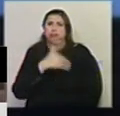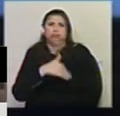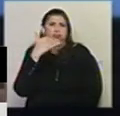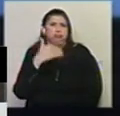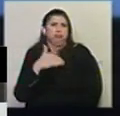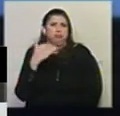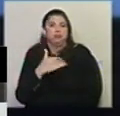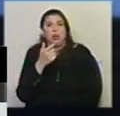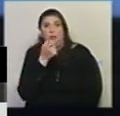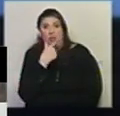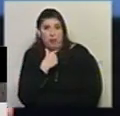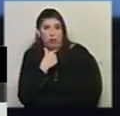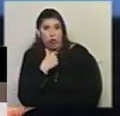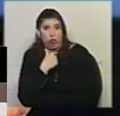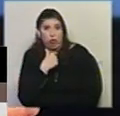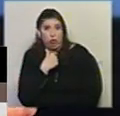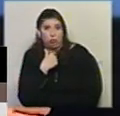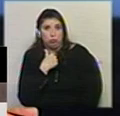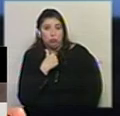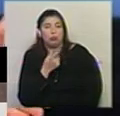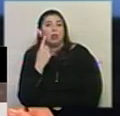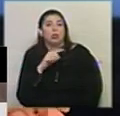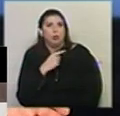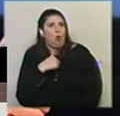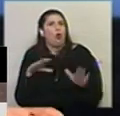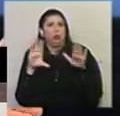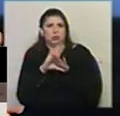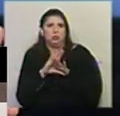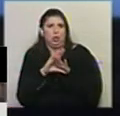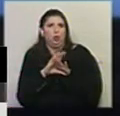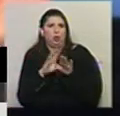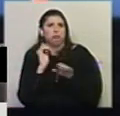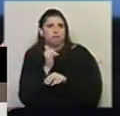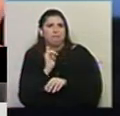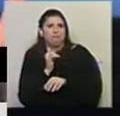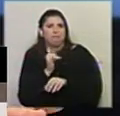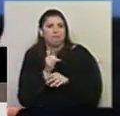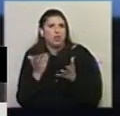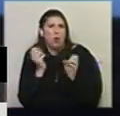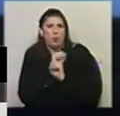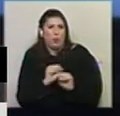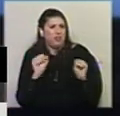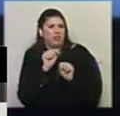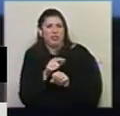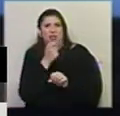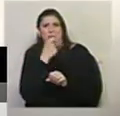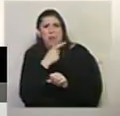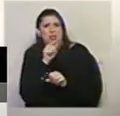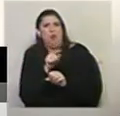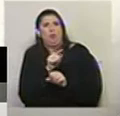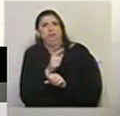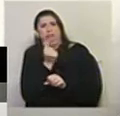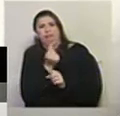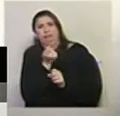los medicamentos, yo coincido plenamente. Alcanza con verlo que no puede ser que eso salga eso. Ahora,